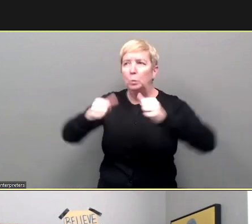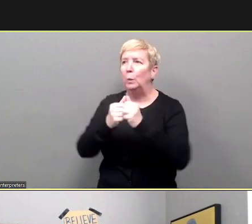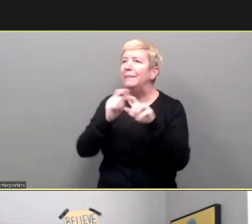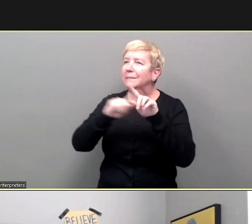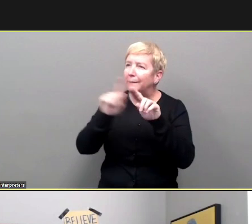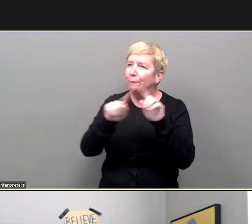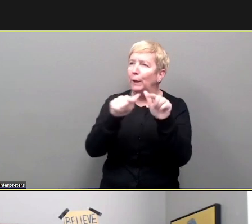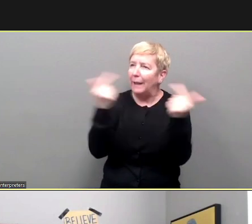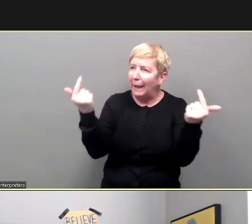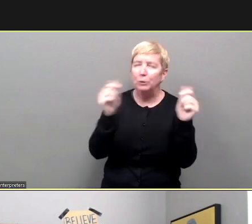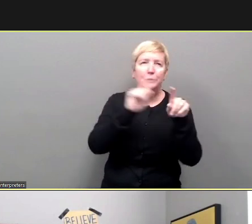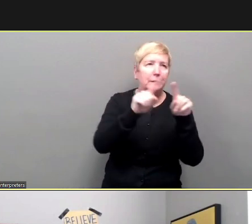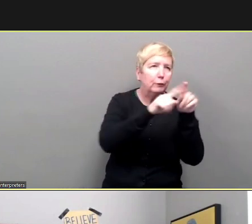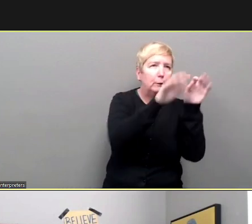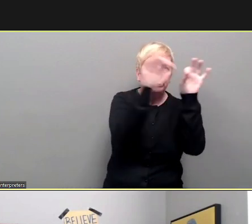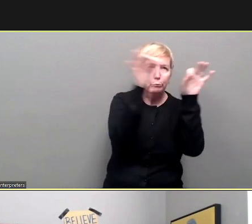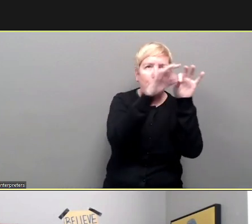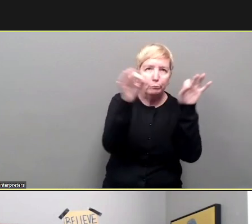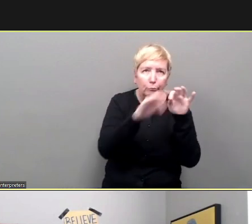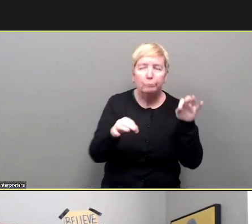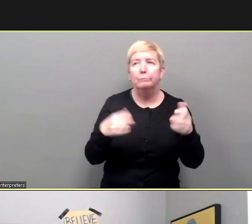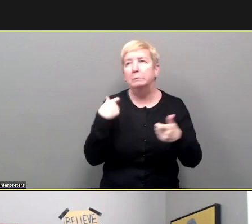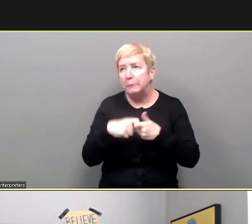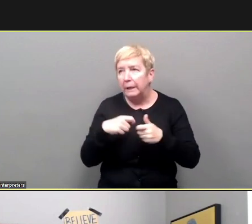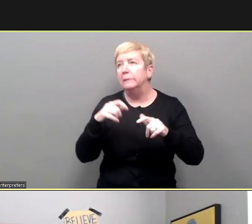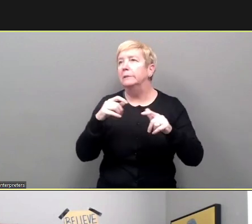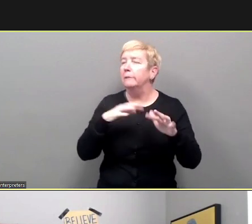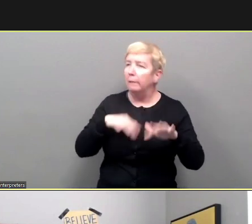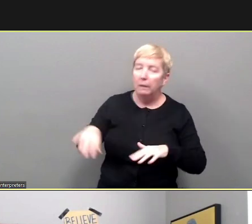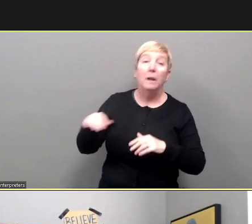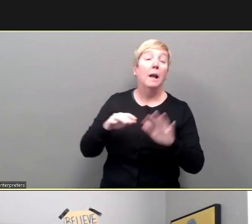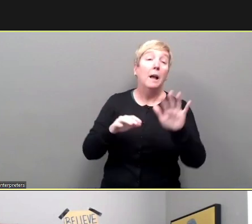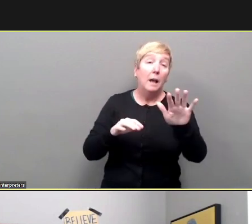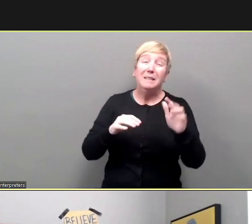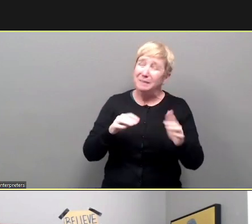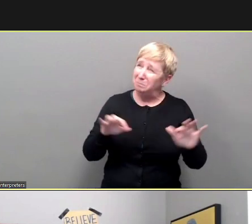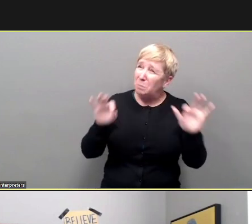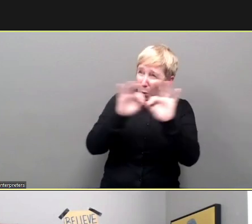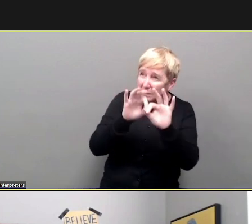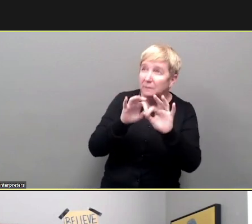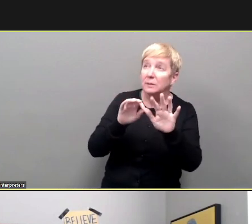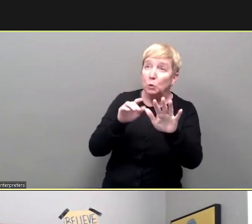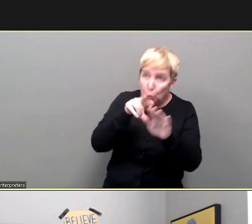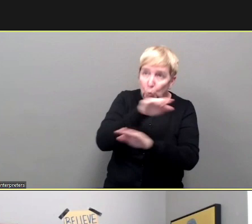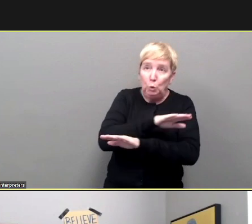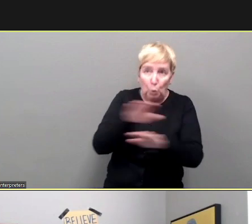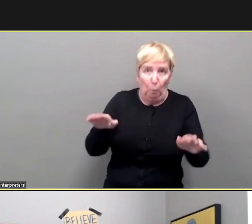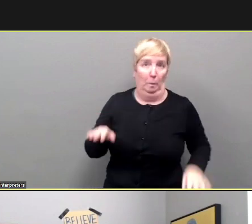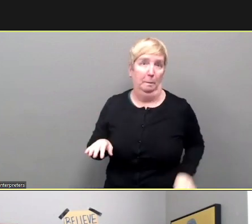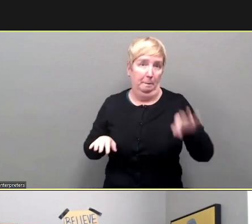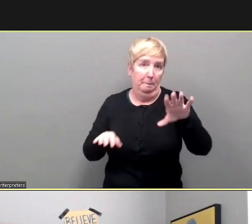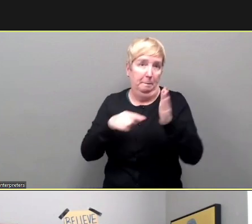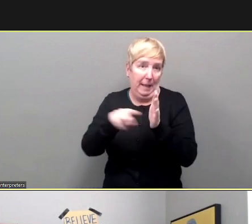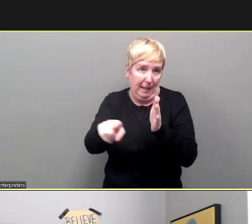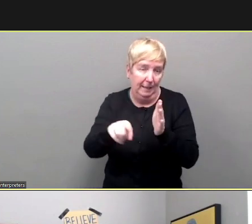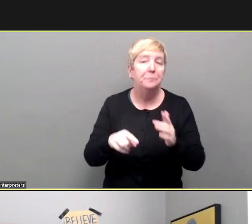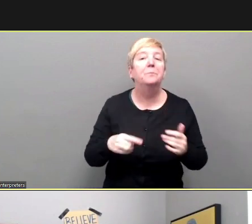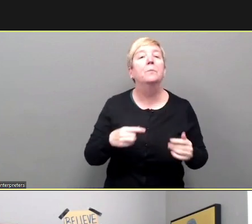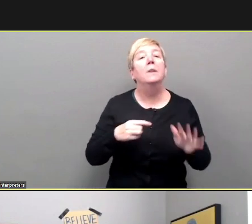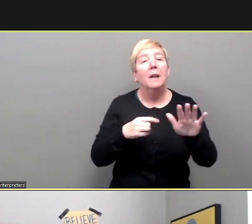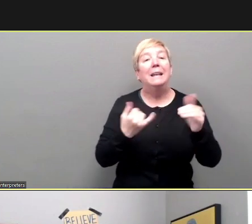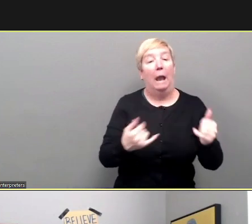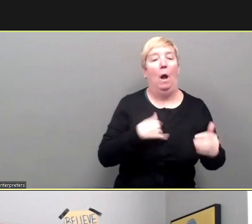a little reminder. I also want to share this in Spanish. So I'm just going to share to our Spanish listeners